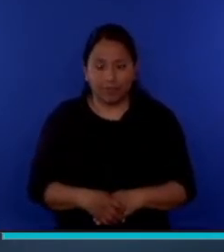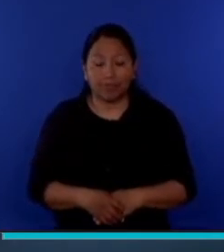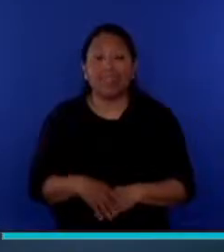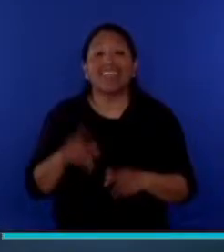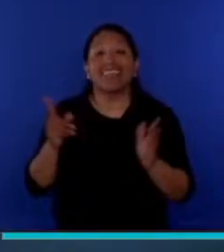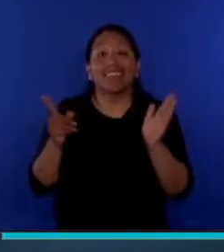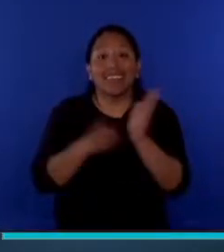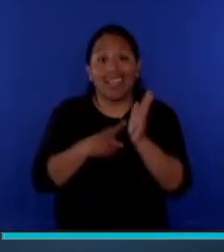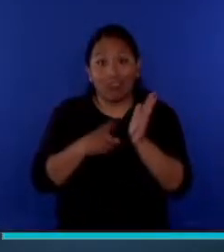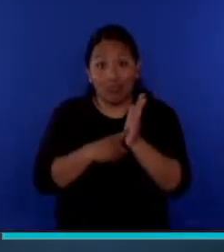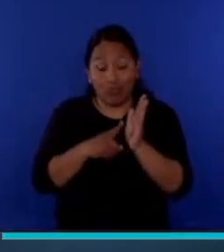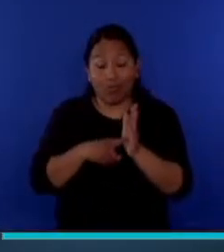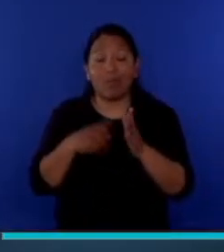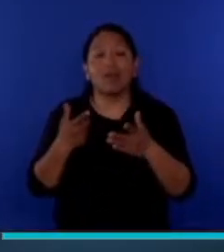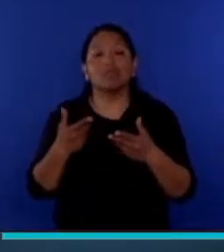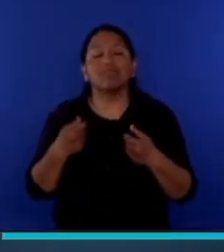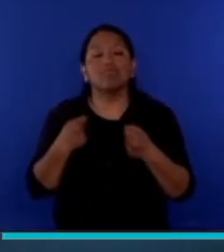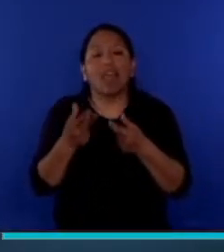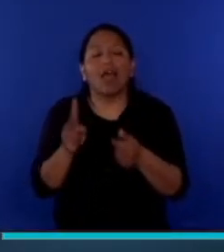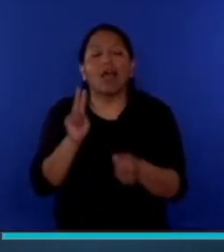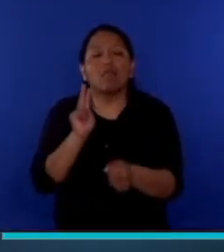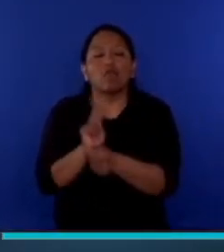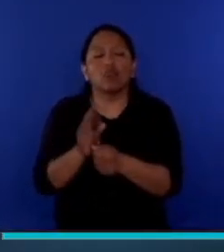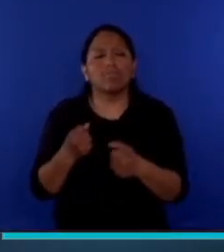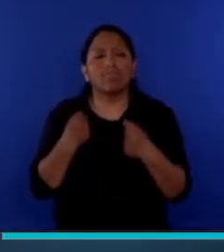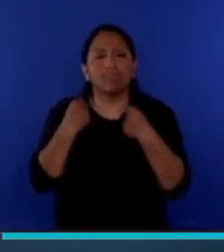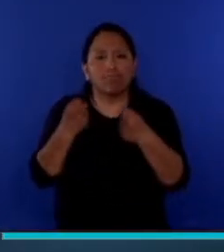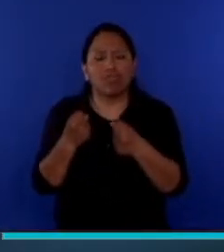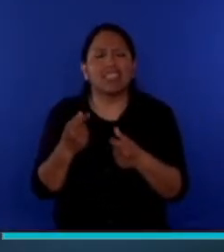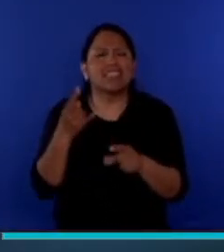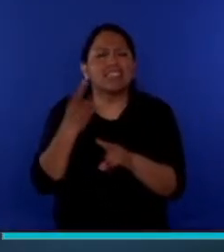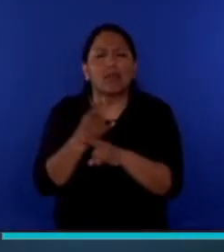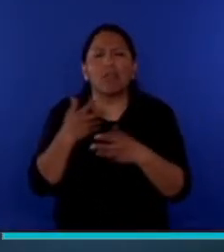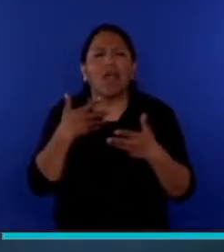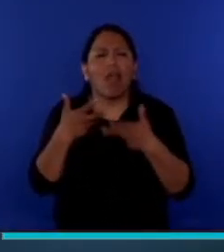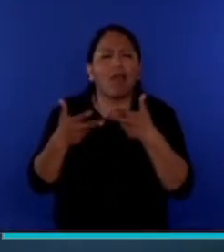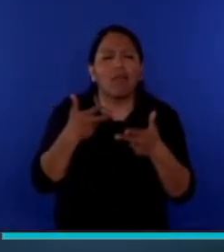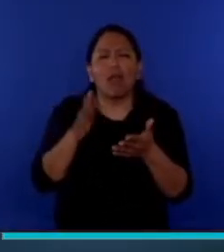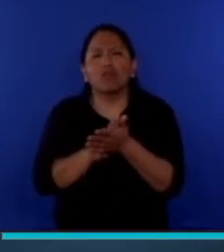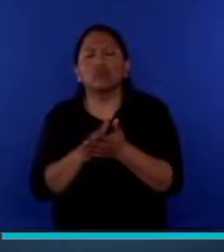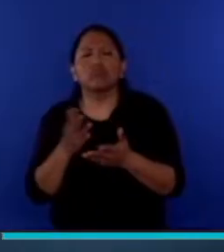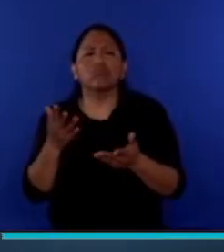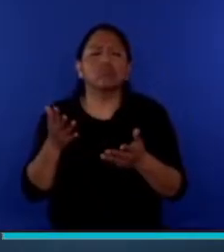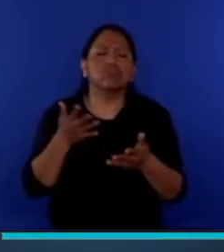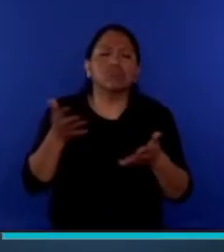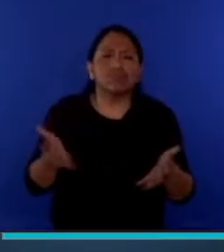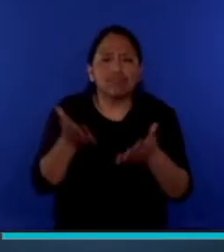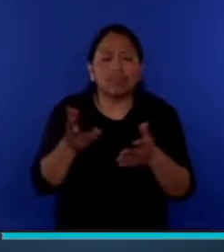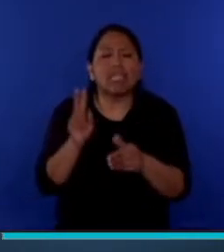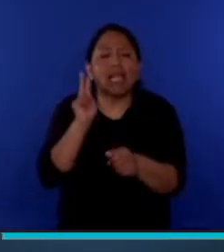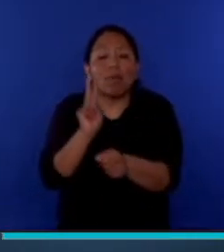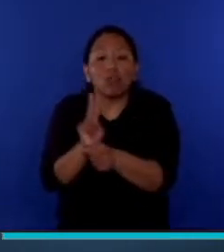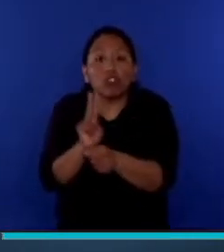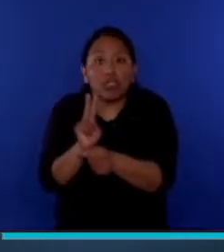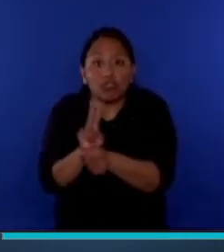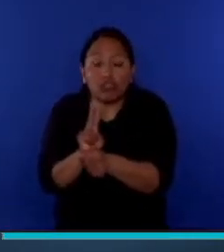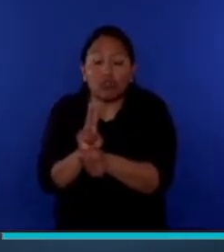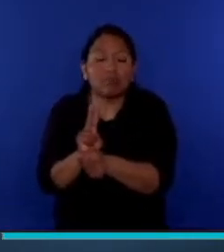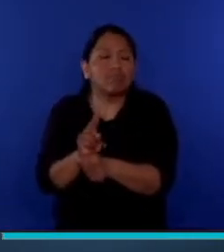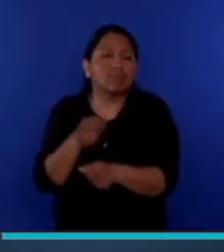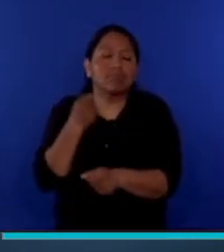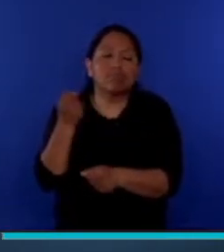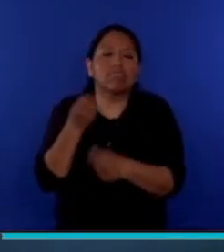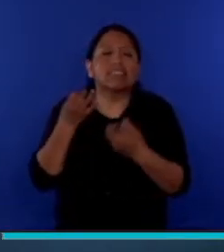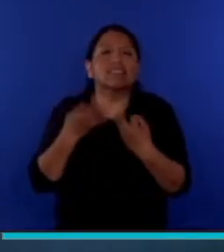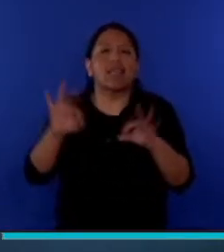norma fortalece el sistema de protección al que siempre hablamos. Nosotros hablamos siempre, bueno, la promoción es muy importante, pero la protección